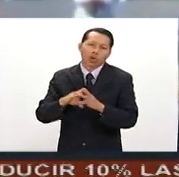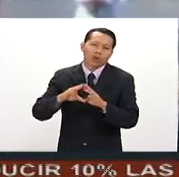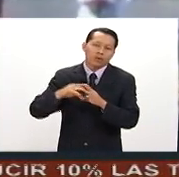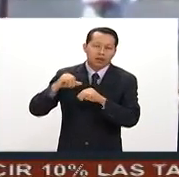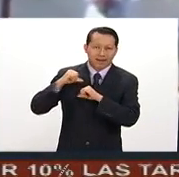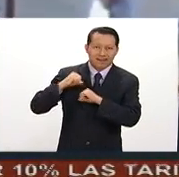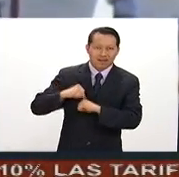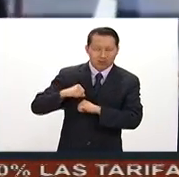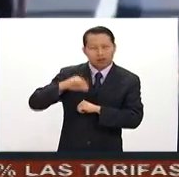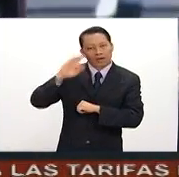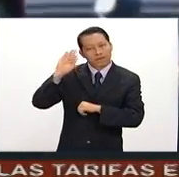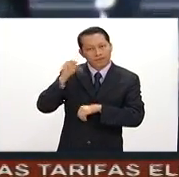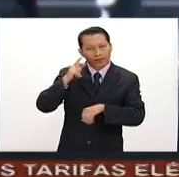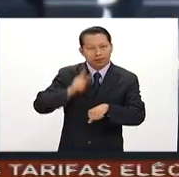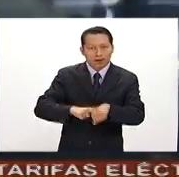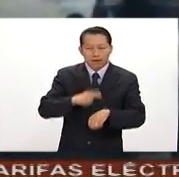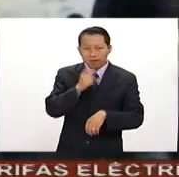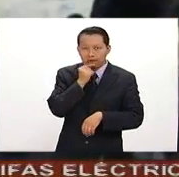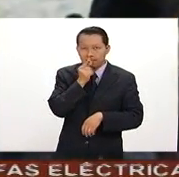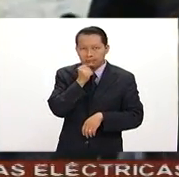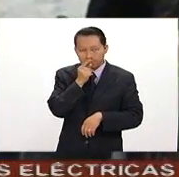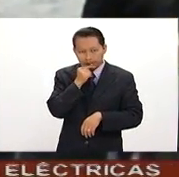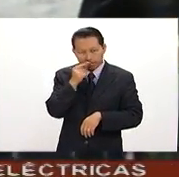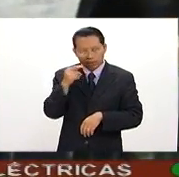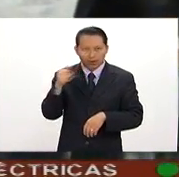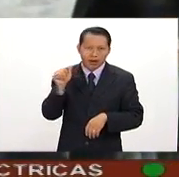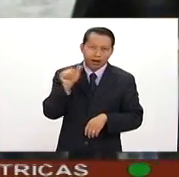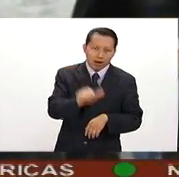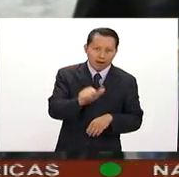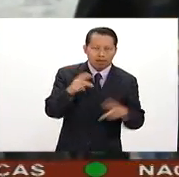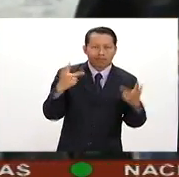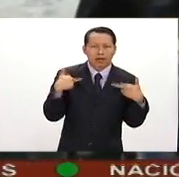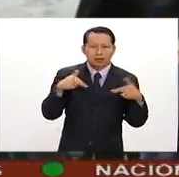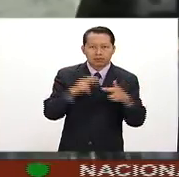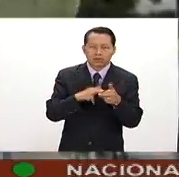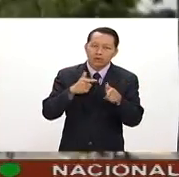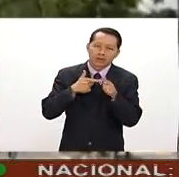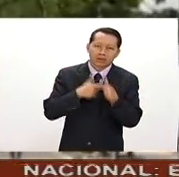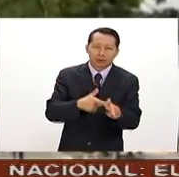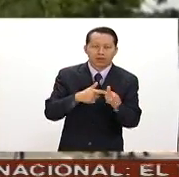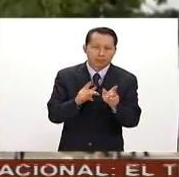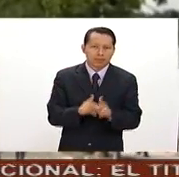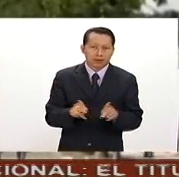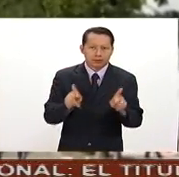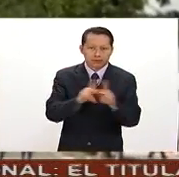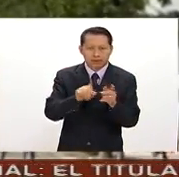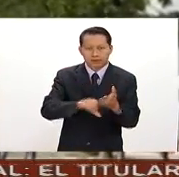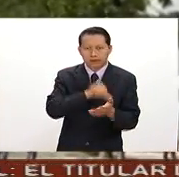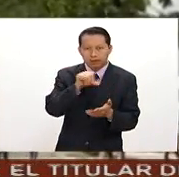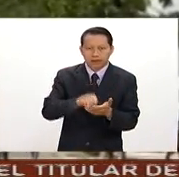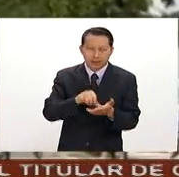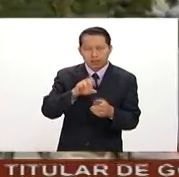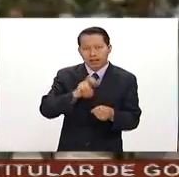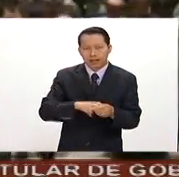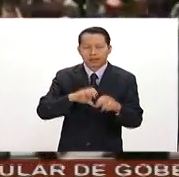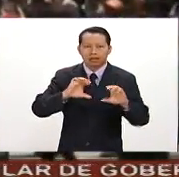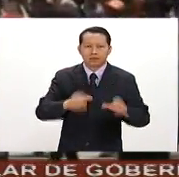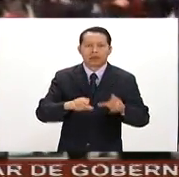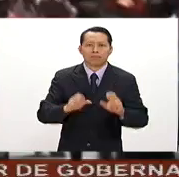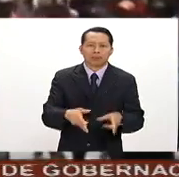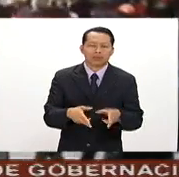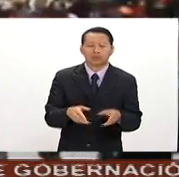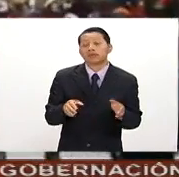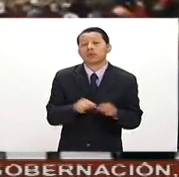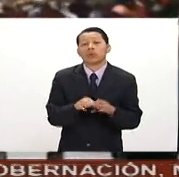autoridades federales hacia los maestros que aún ocupan la plaza central de la capital chiapaneca. Solamente fue